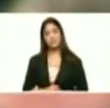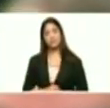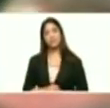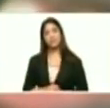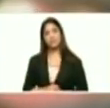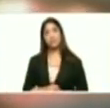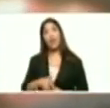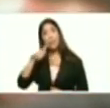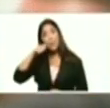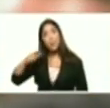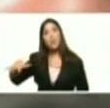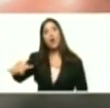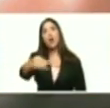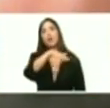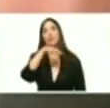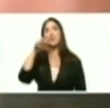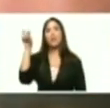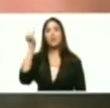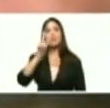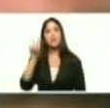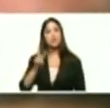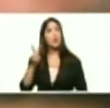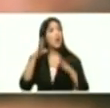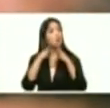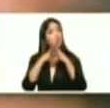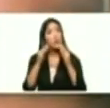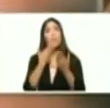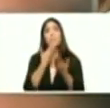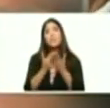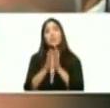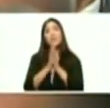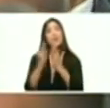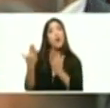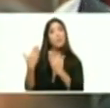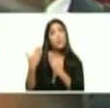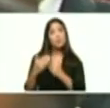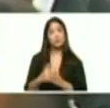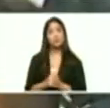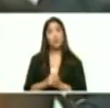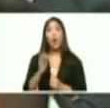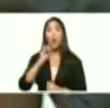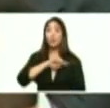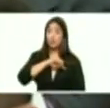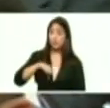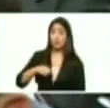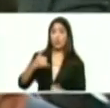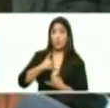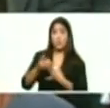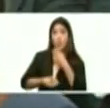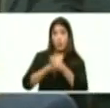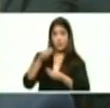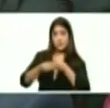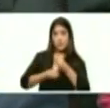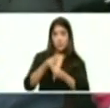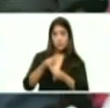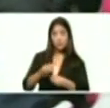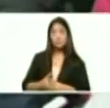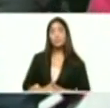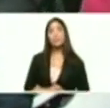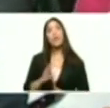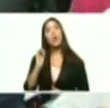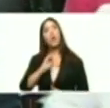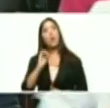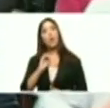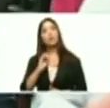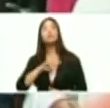del pueblo de Venezuela, de todos los sectores, pido todo el apoyo, o lo hacemos nosotros, o lo